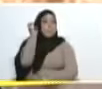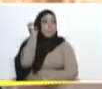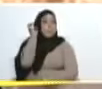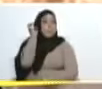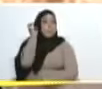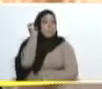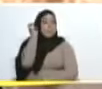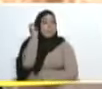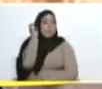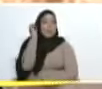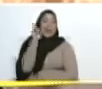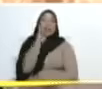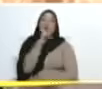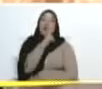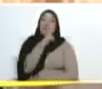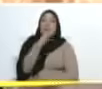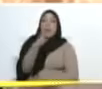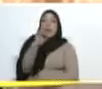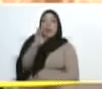Beatriz Rodríguez,